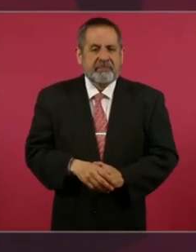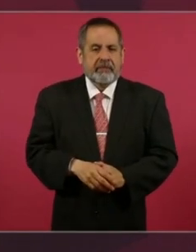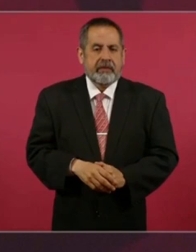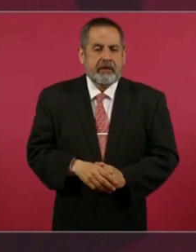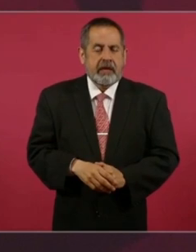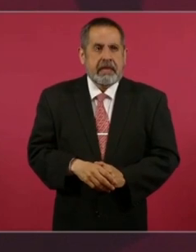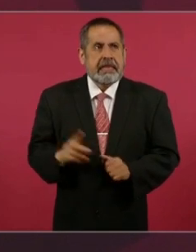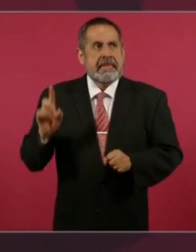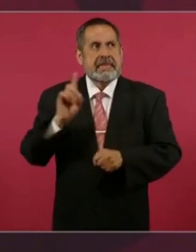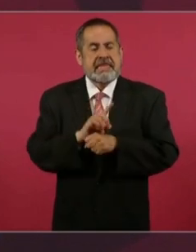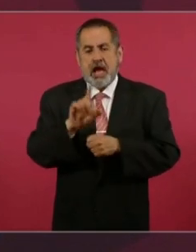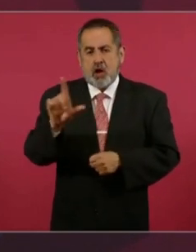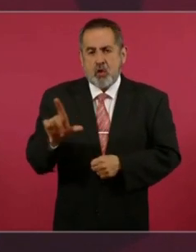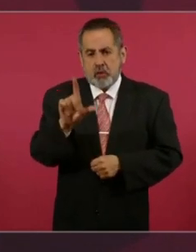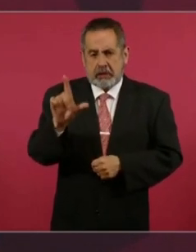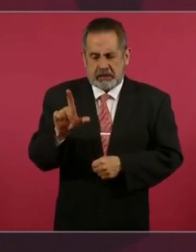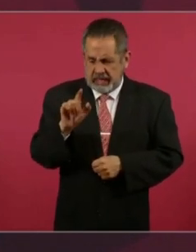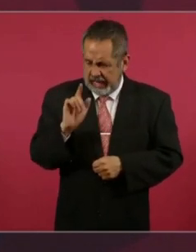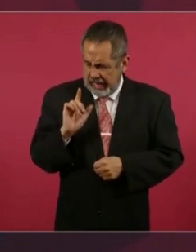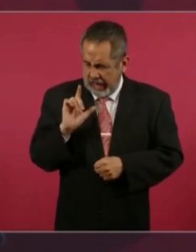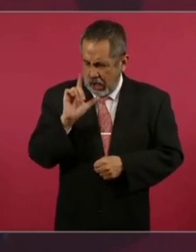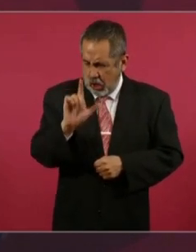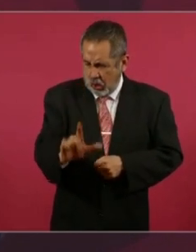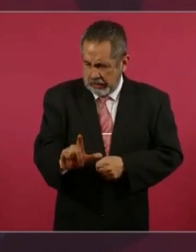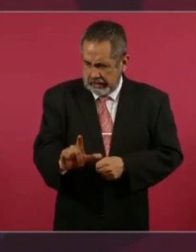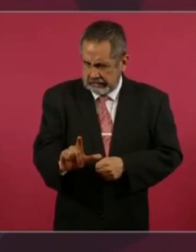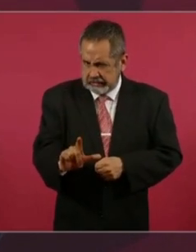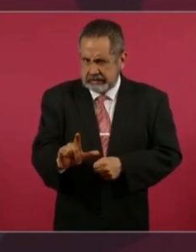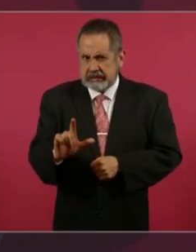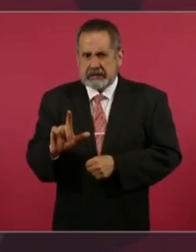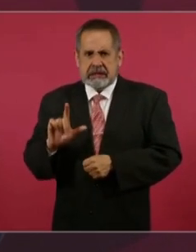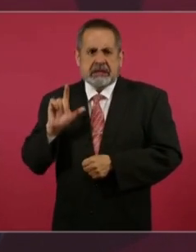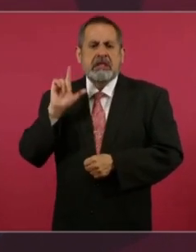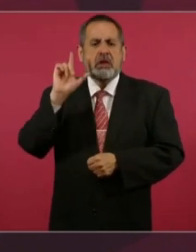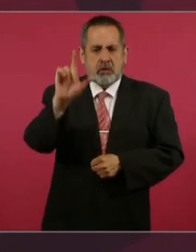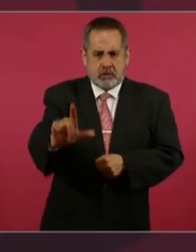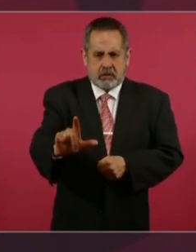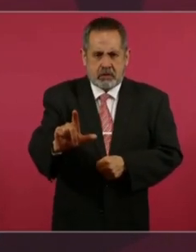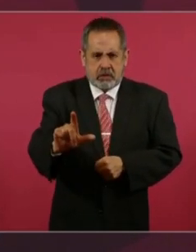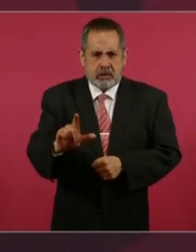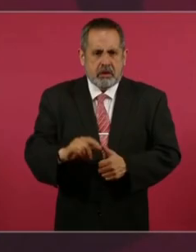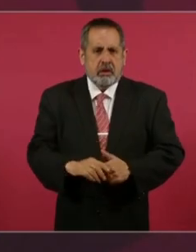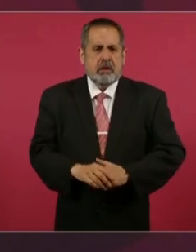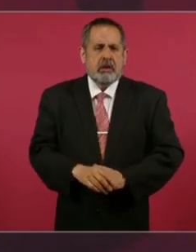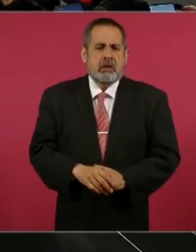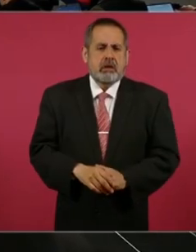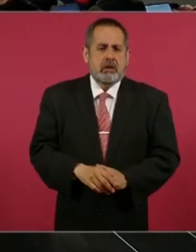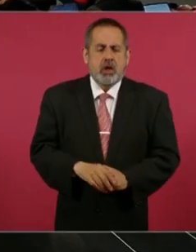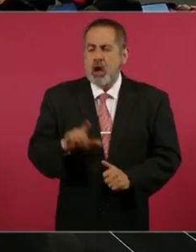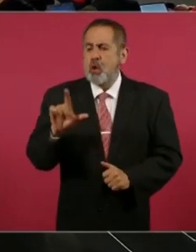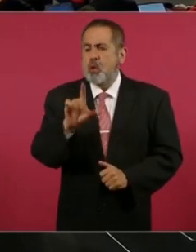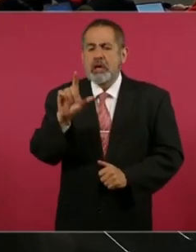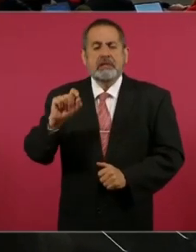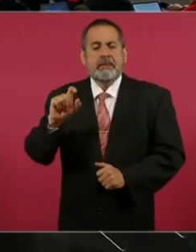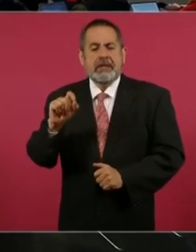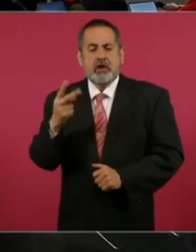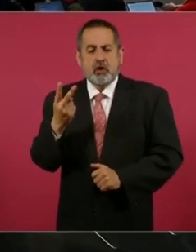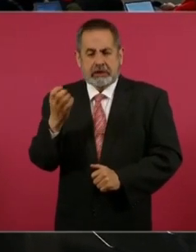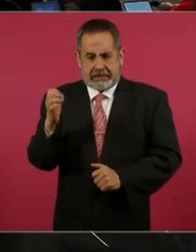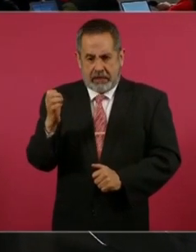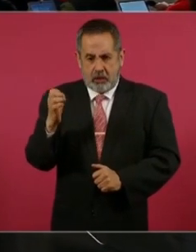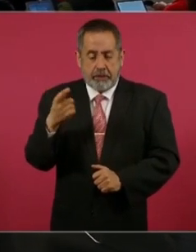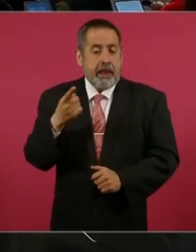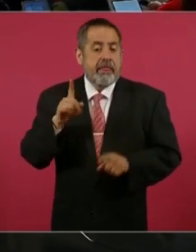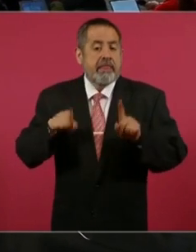hacerla el lunes, de este lunes, el siguiente, 22 de enero, pero